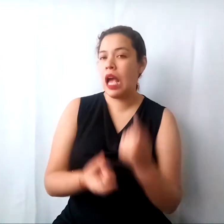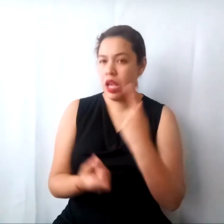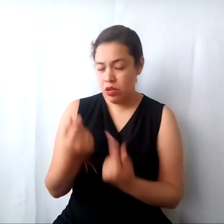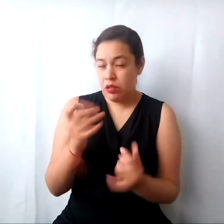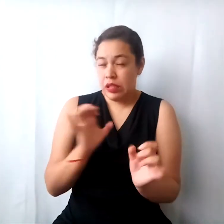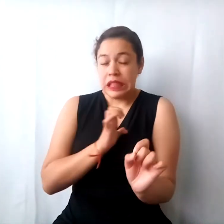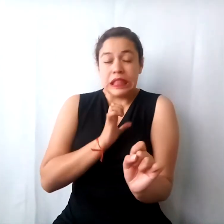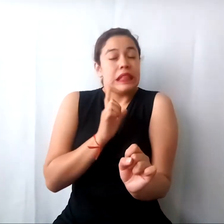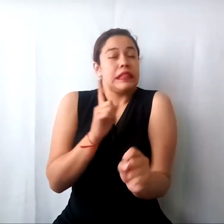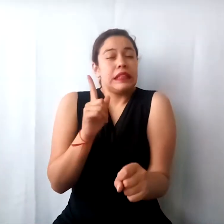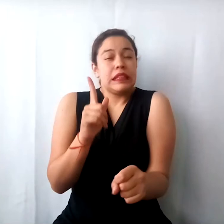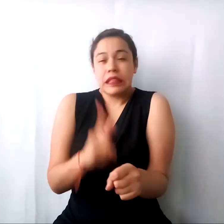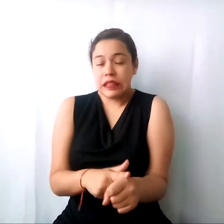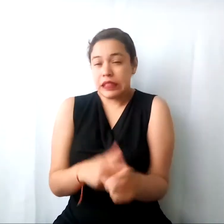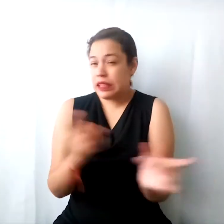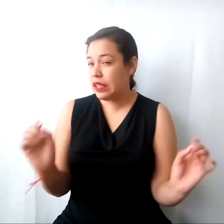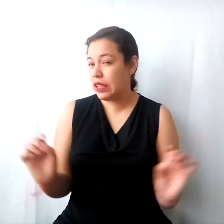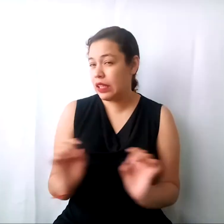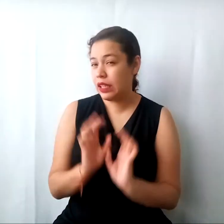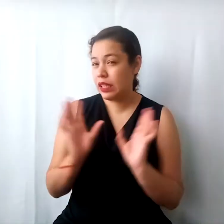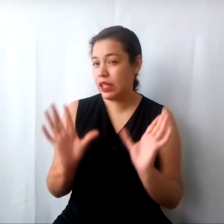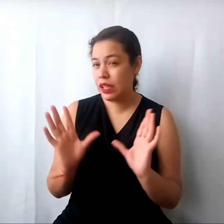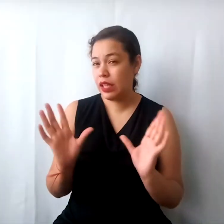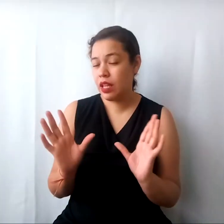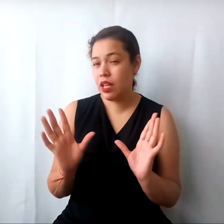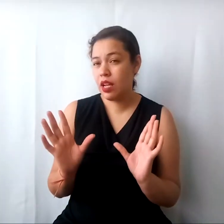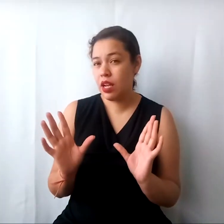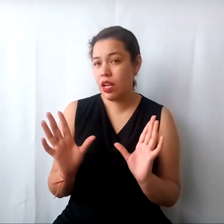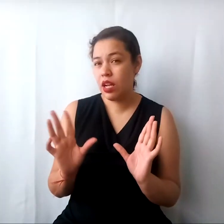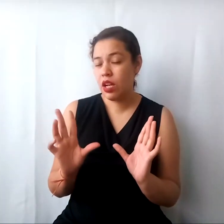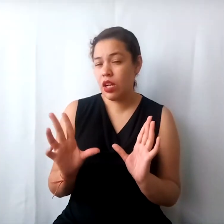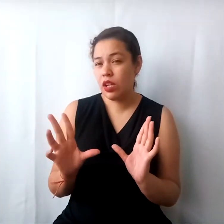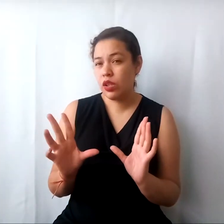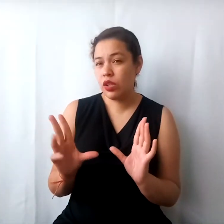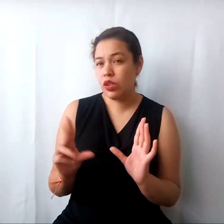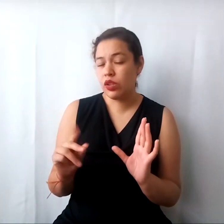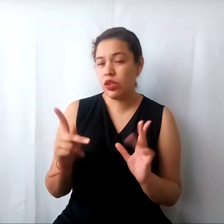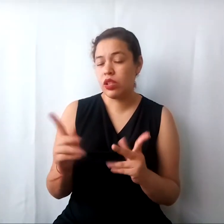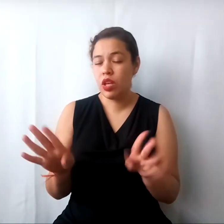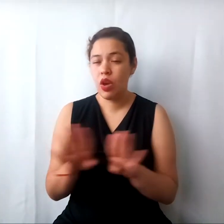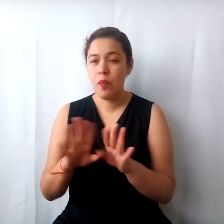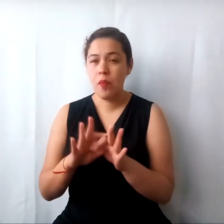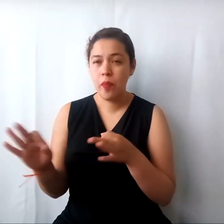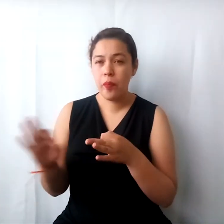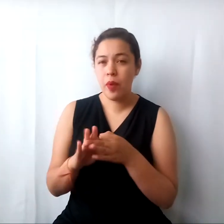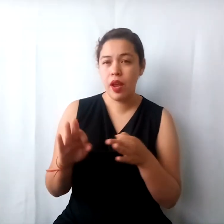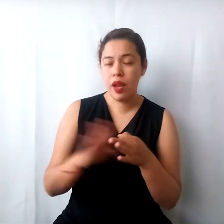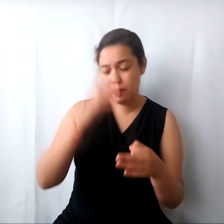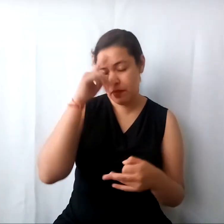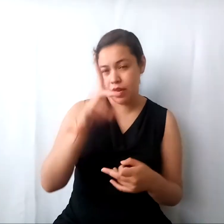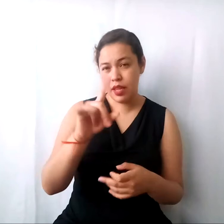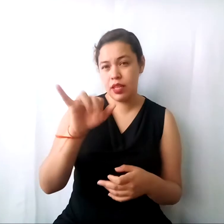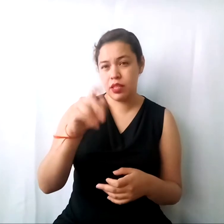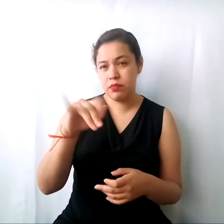que por excepción no podrían encuadrar en ninguna de las aproximaciones a la puesta a disposición.